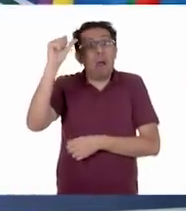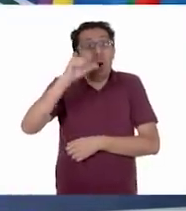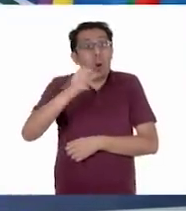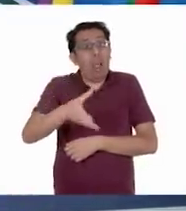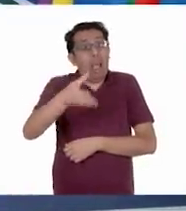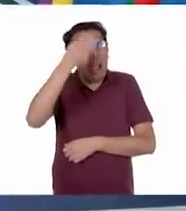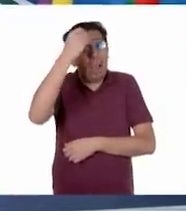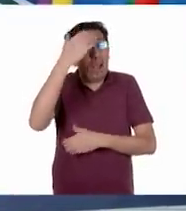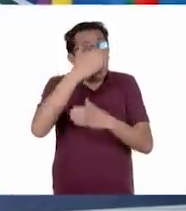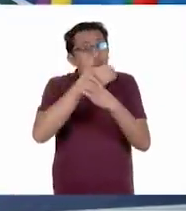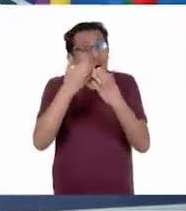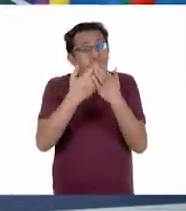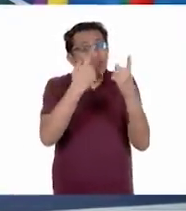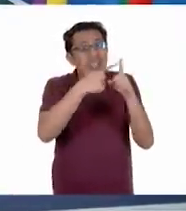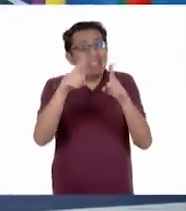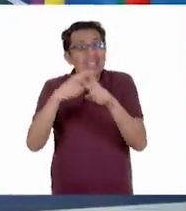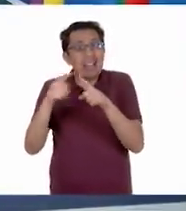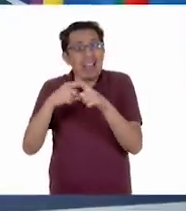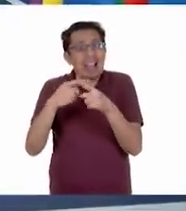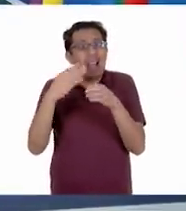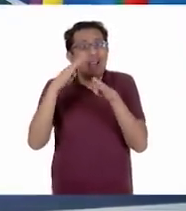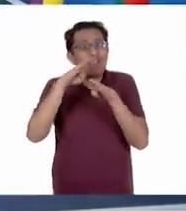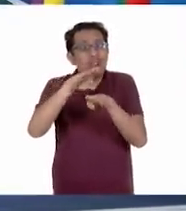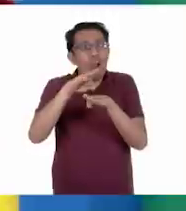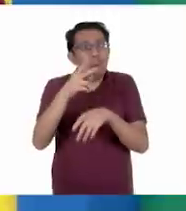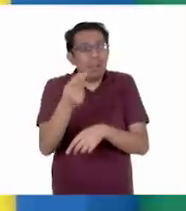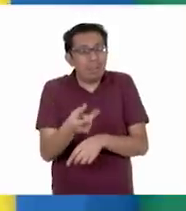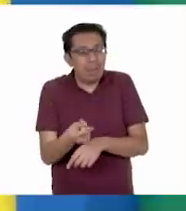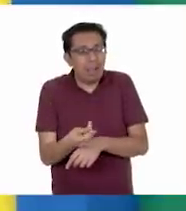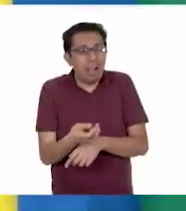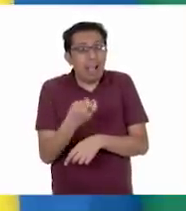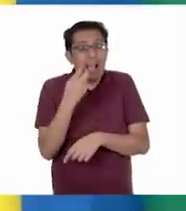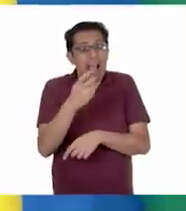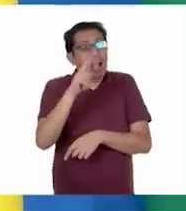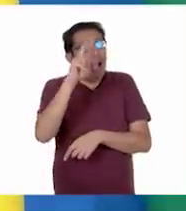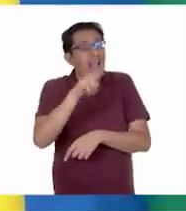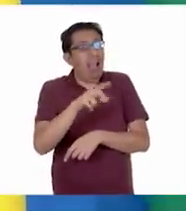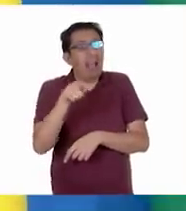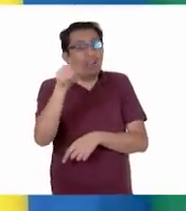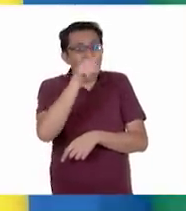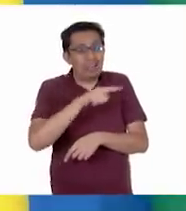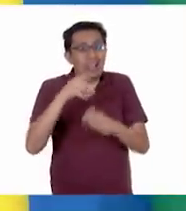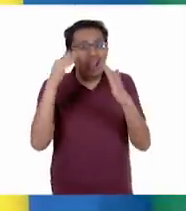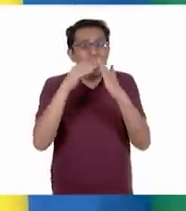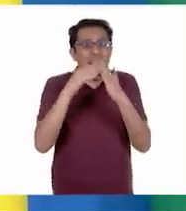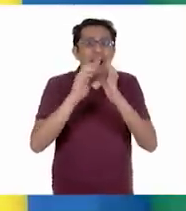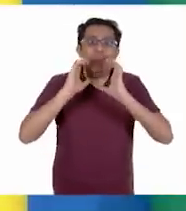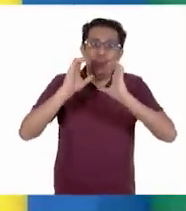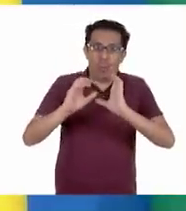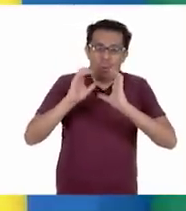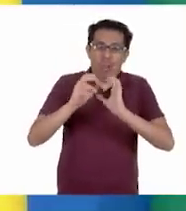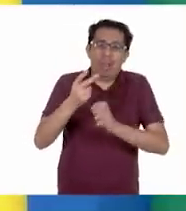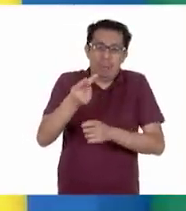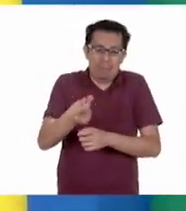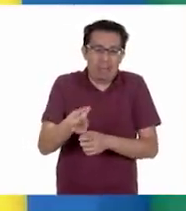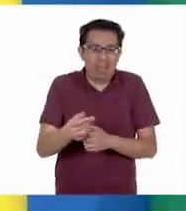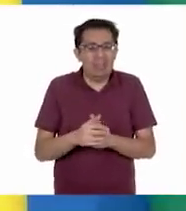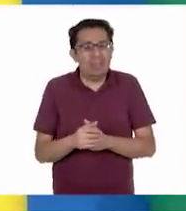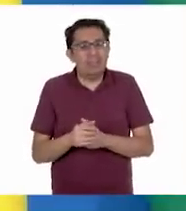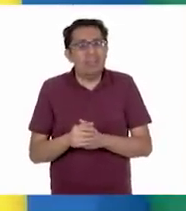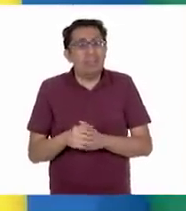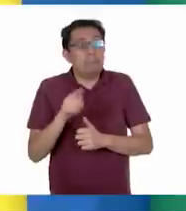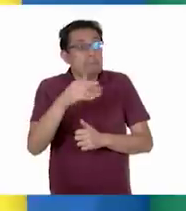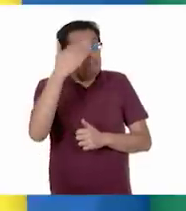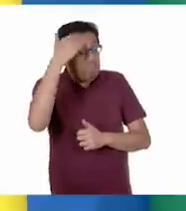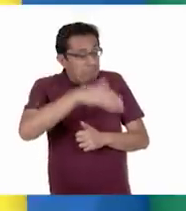los perros. También es cierto. Exactamente, sí. Eso es algo muy bueno para que ya en casita, pues tengan mucho cuidado con lo de los perritos. ¿Y sabes